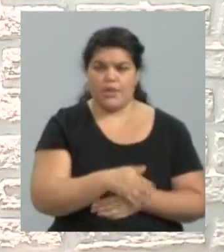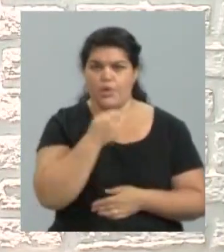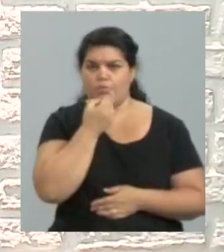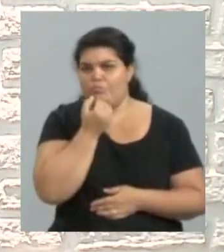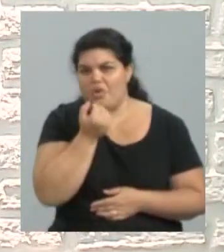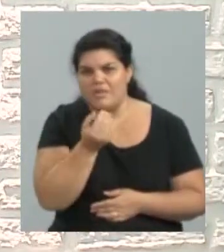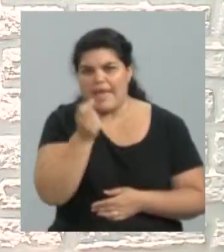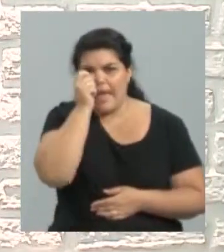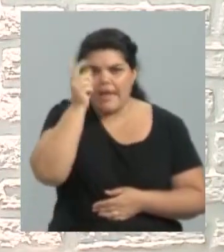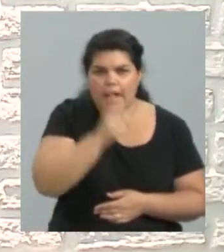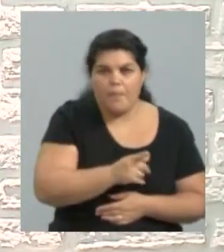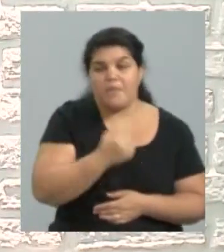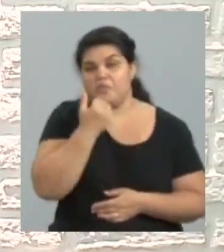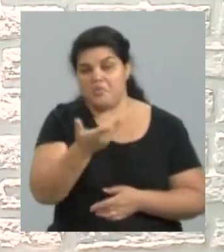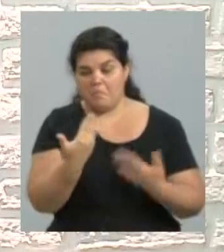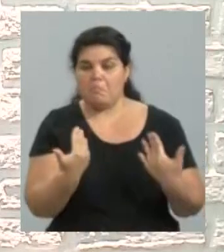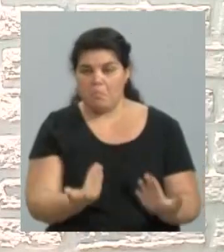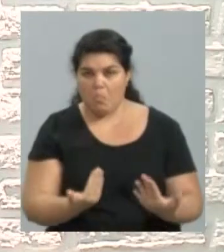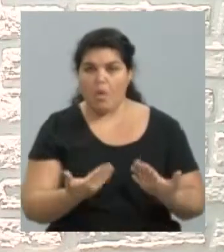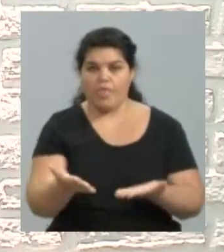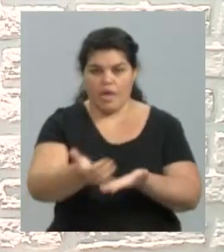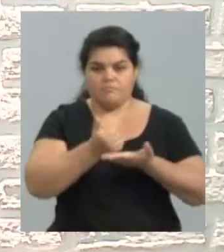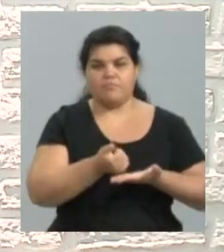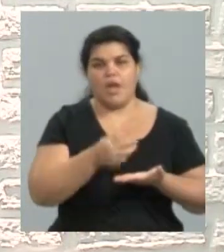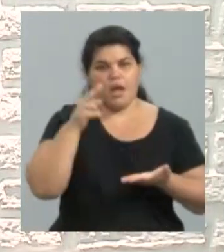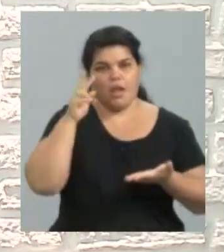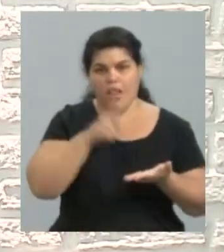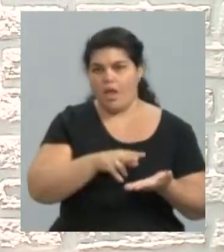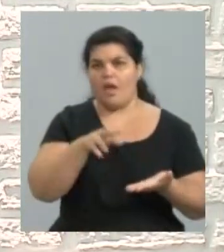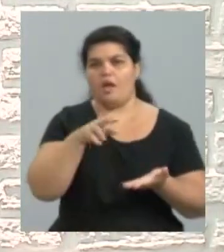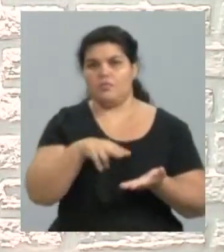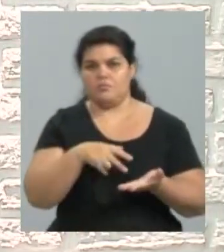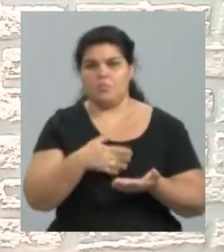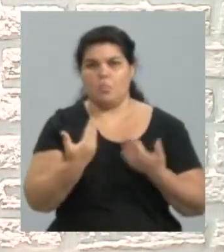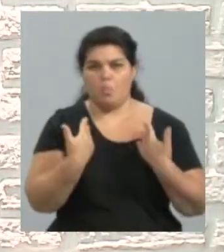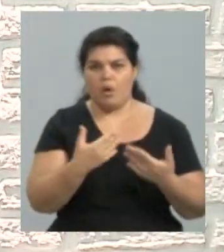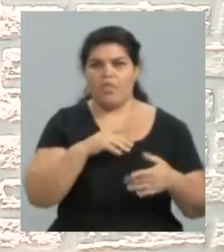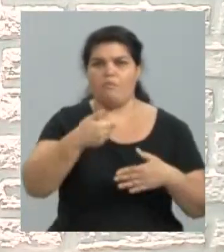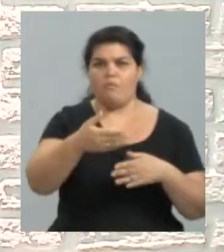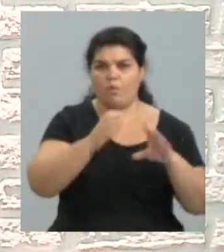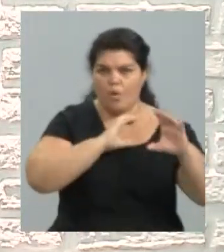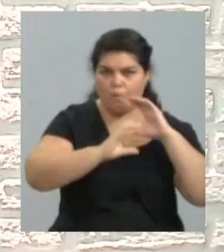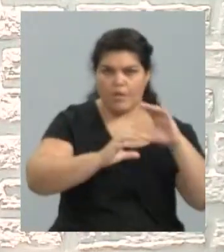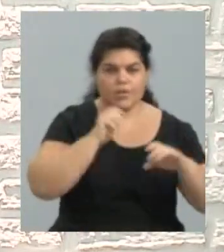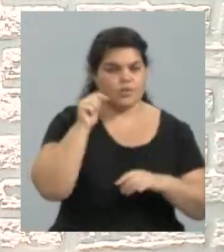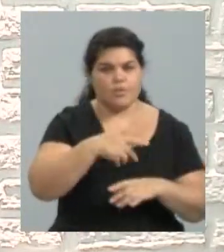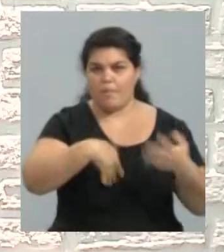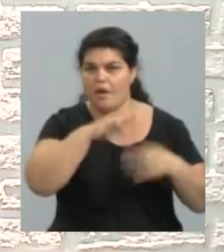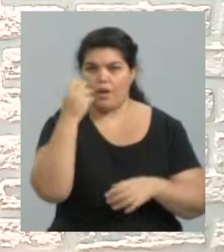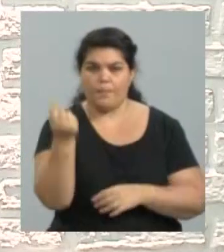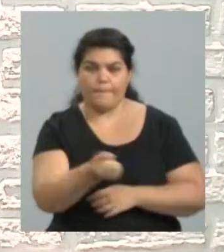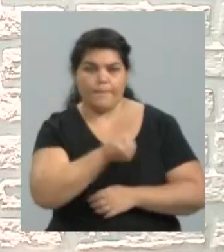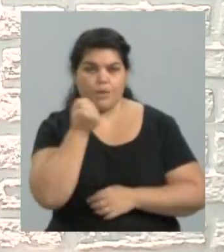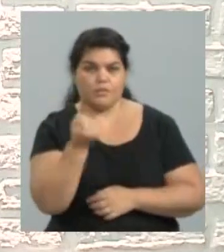inmediato, pero sabés que va a ser recepcionado y va a ser leído y se van a comunicar con vos. Esa es la idea principal y primordial que